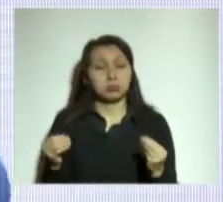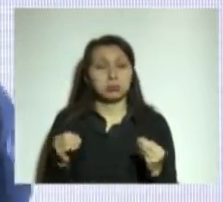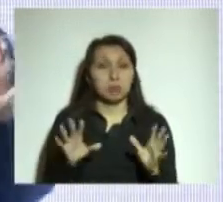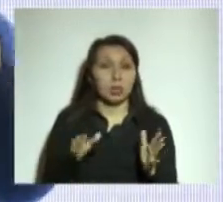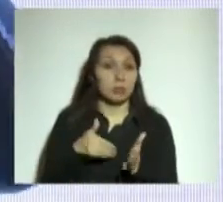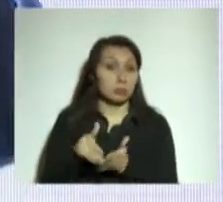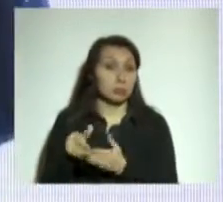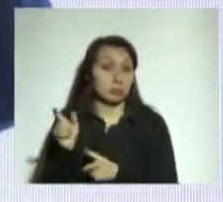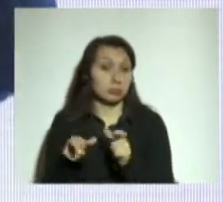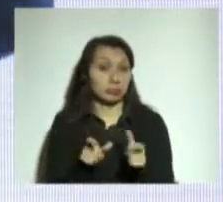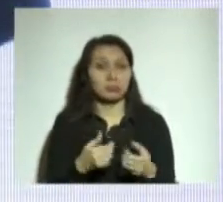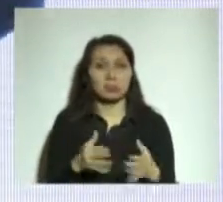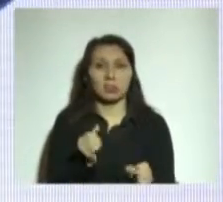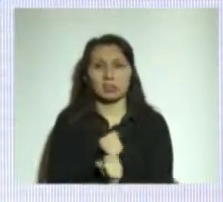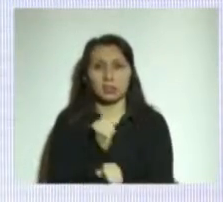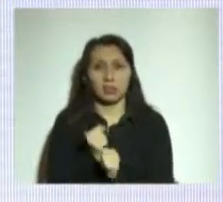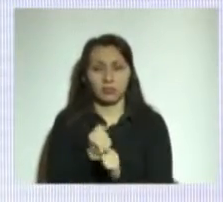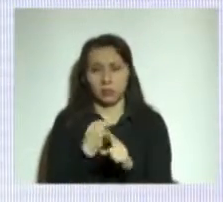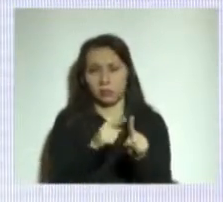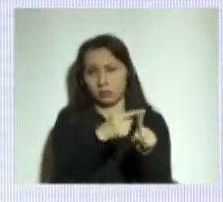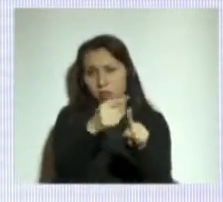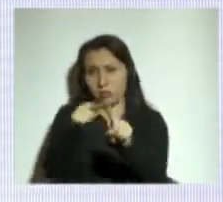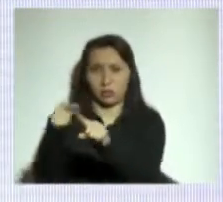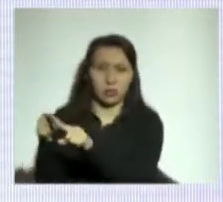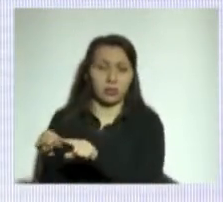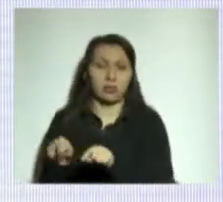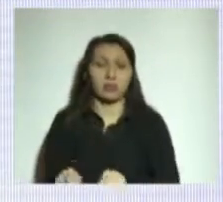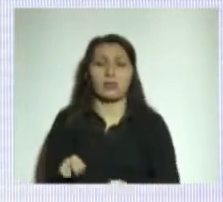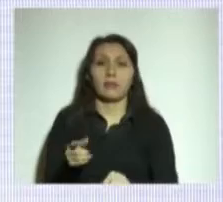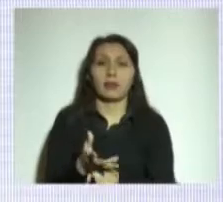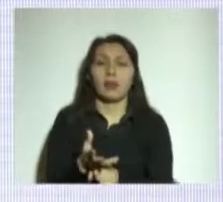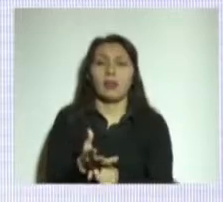incluso millares, porque estás trabajando con diferentes